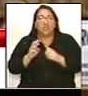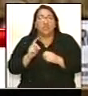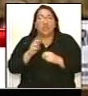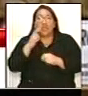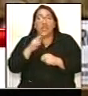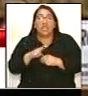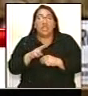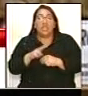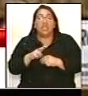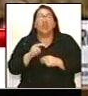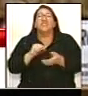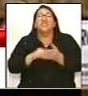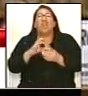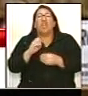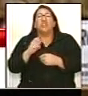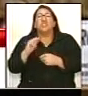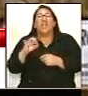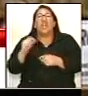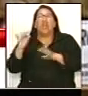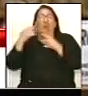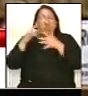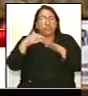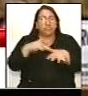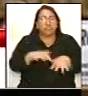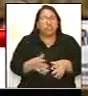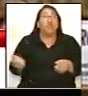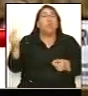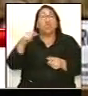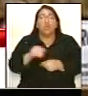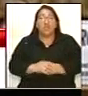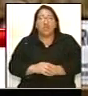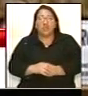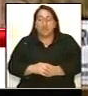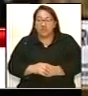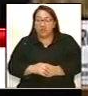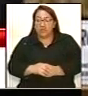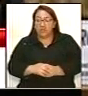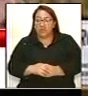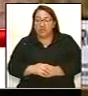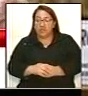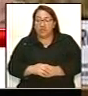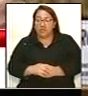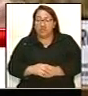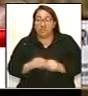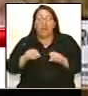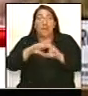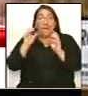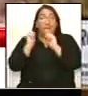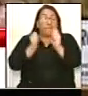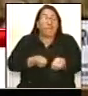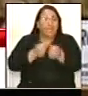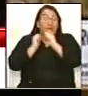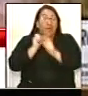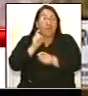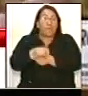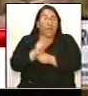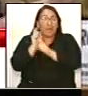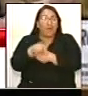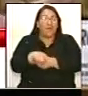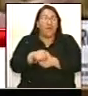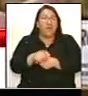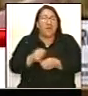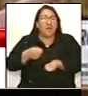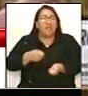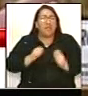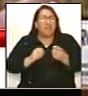Niño Costero, ¿cómo llegan las Fuerzas Armadas? Con su pico pala. ¿Qué es eso, por